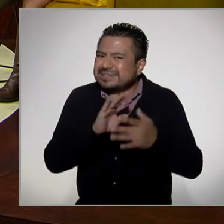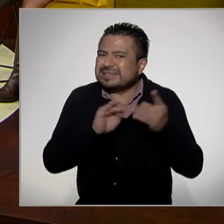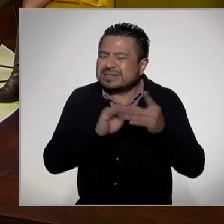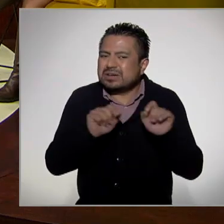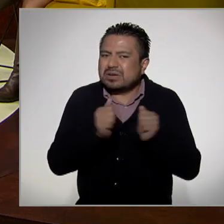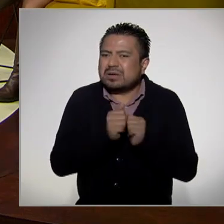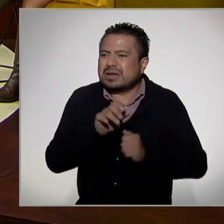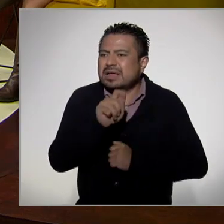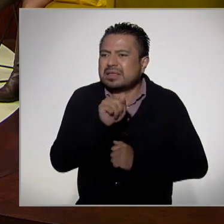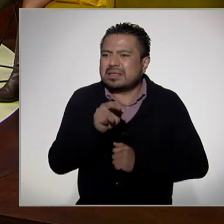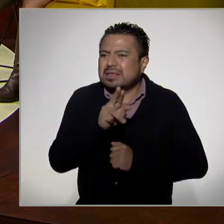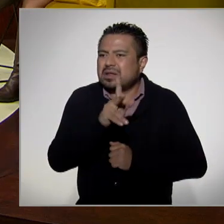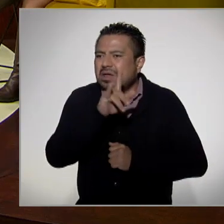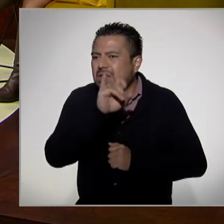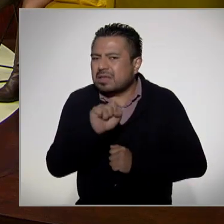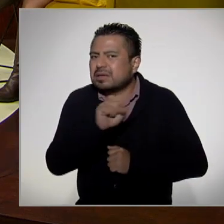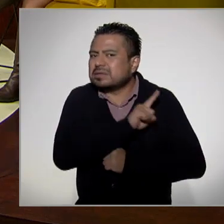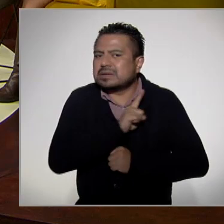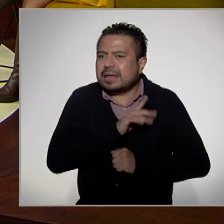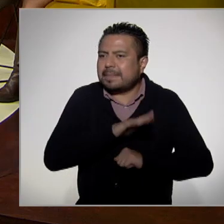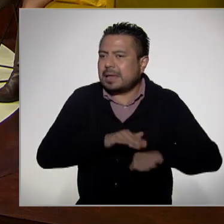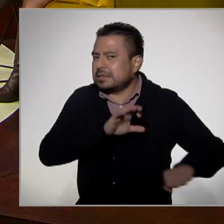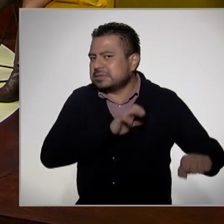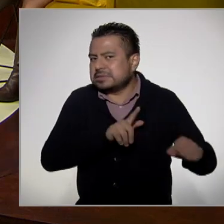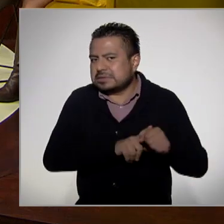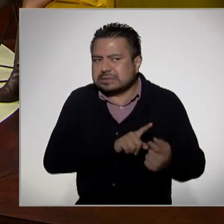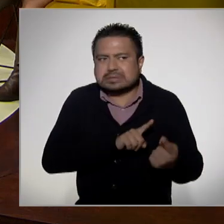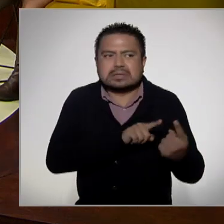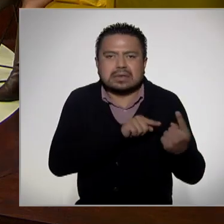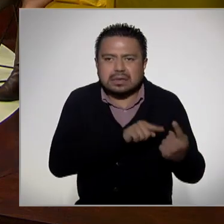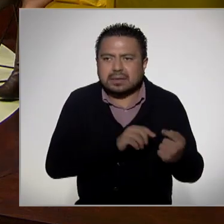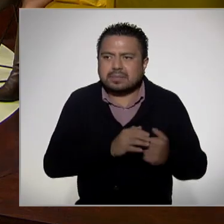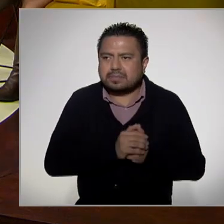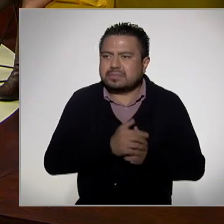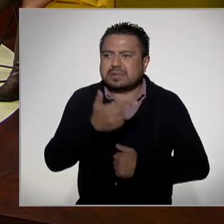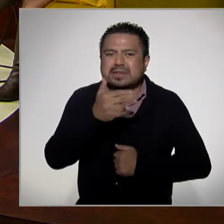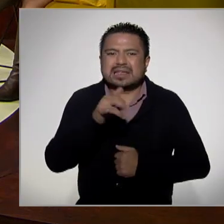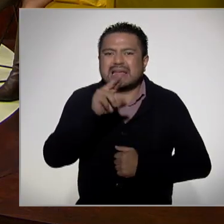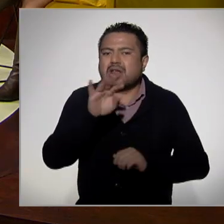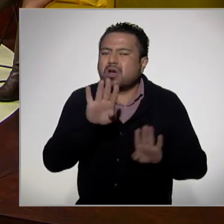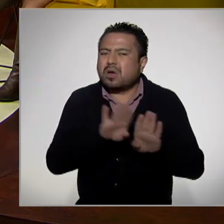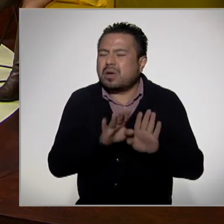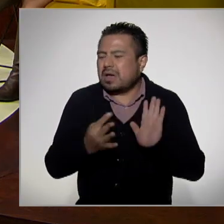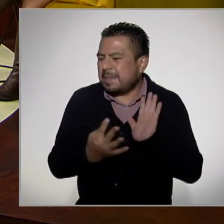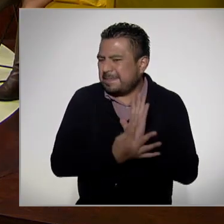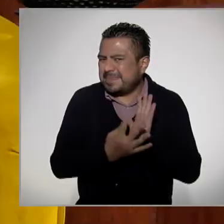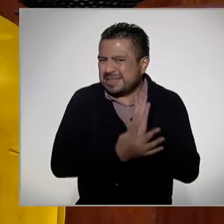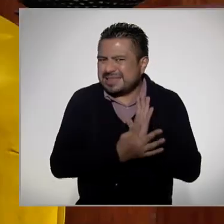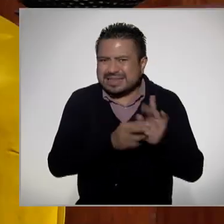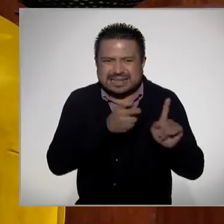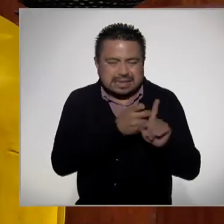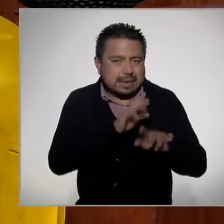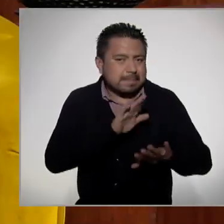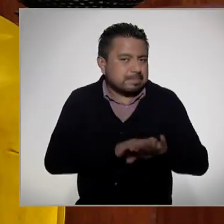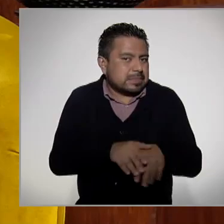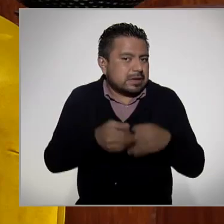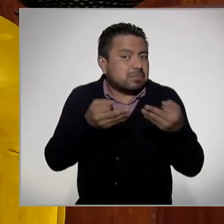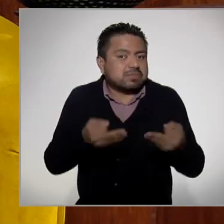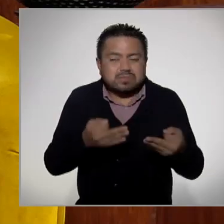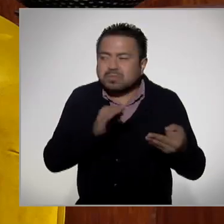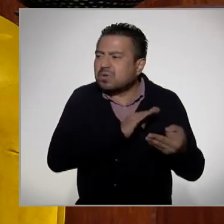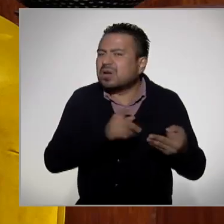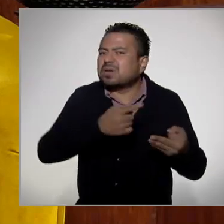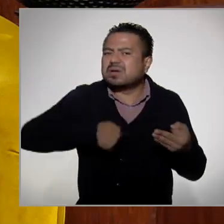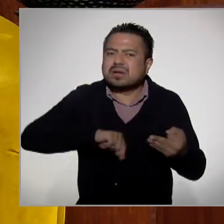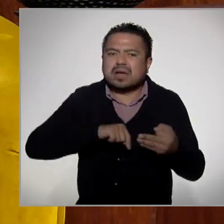tiroides también esos medicamentos se tienen que tomar de manera especial si el hierro como es un metal no entonces la forma ideal de tomarlo es